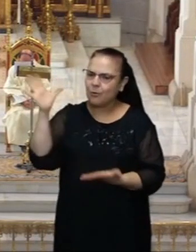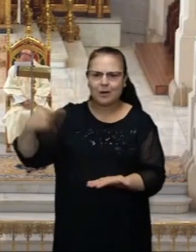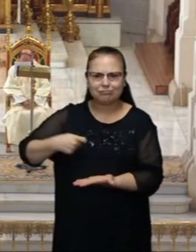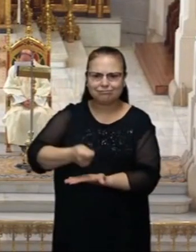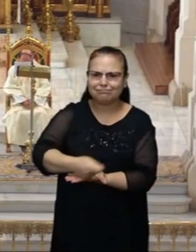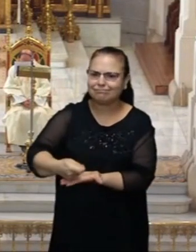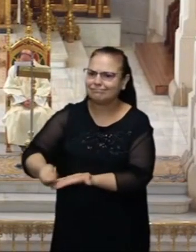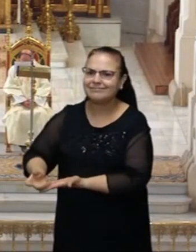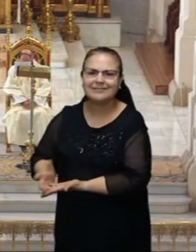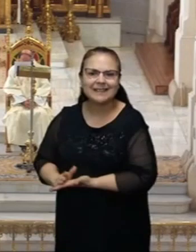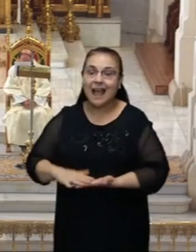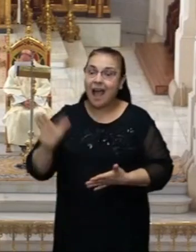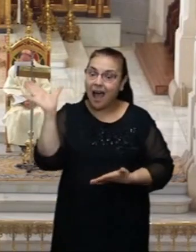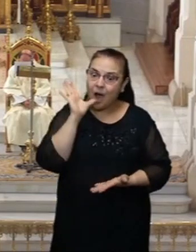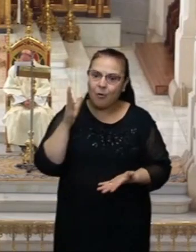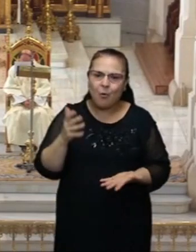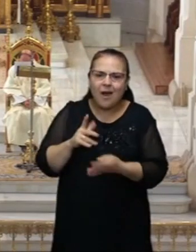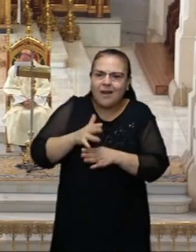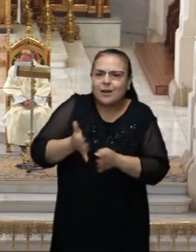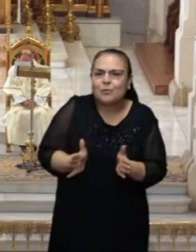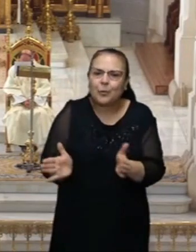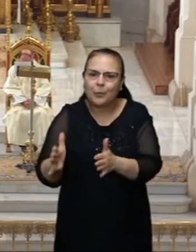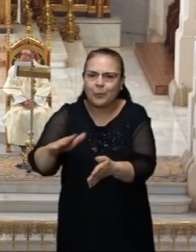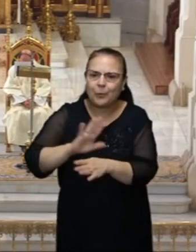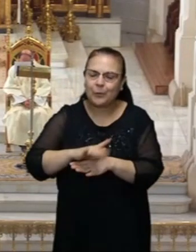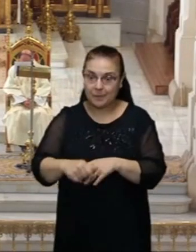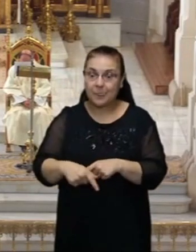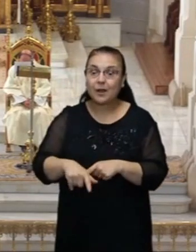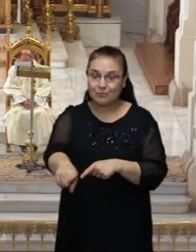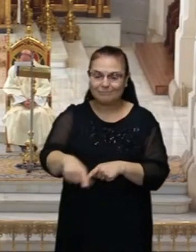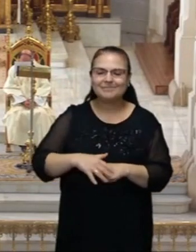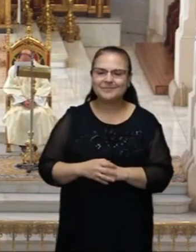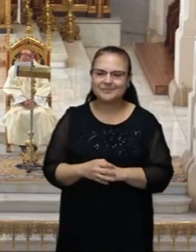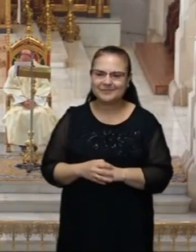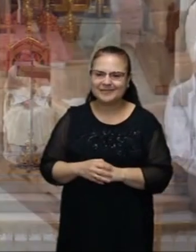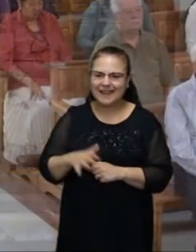manantial de aguas cuya vena nunca engaña.